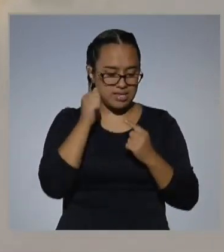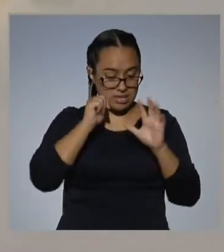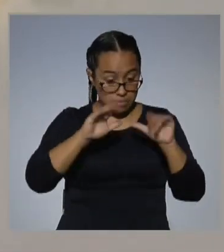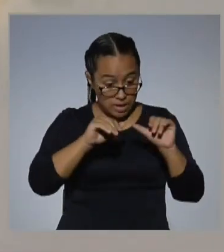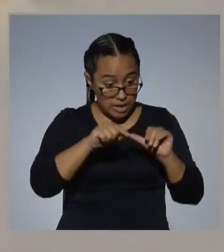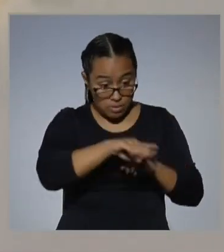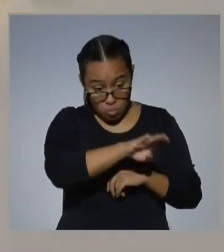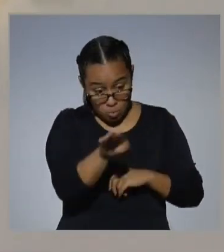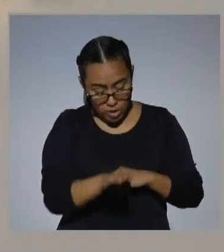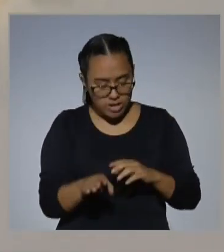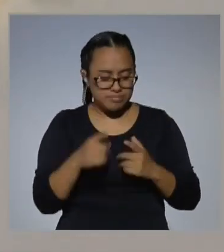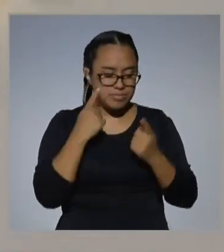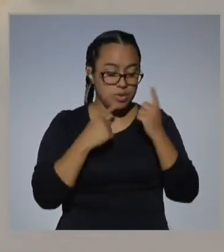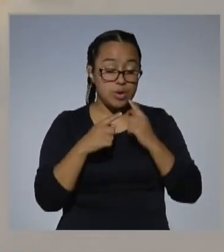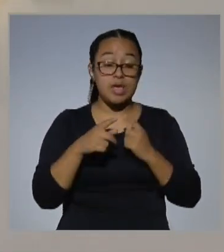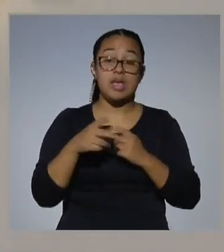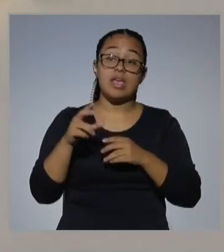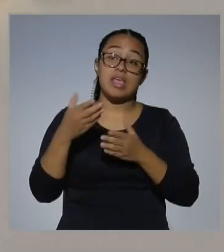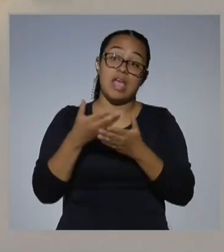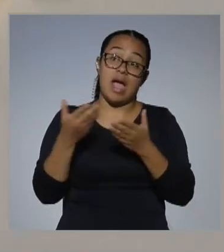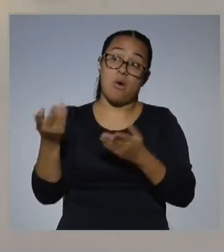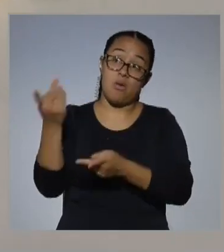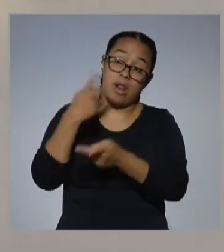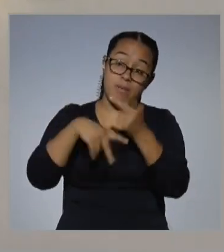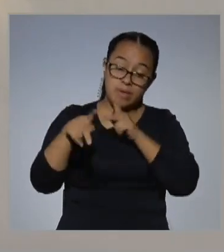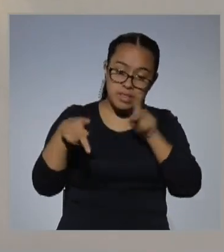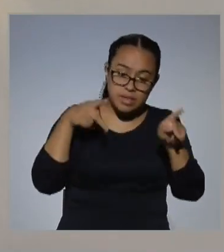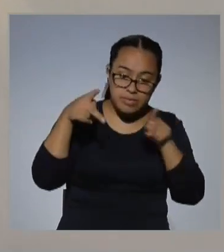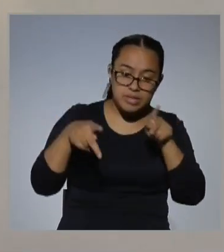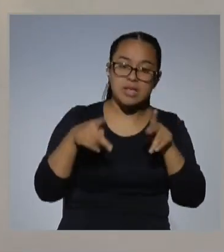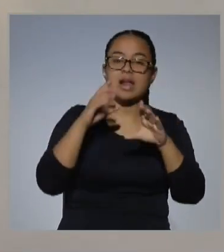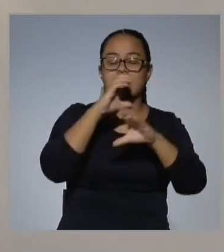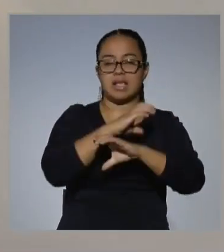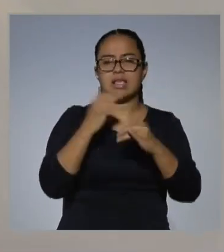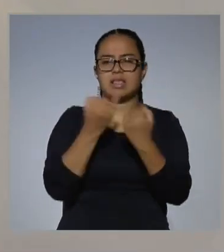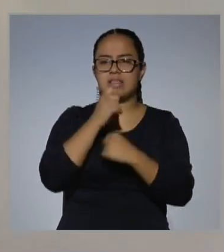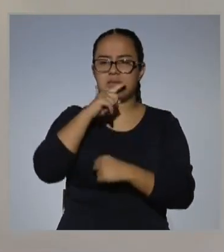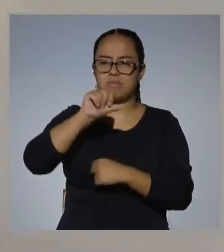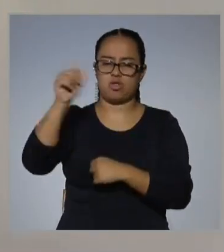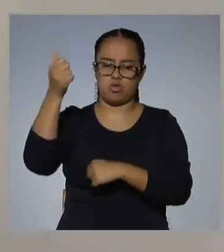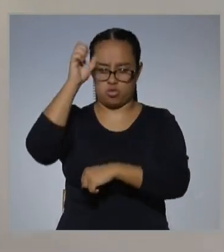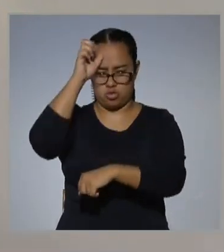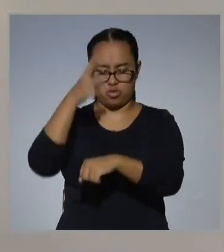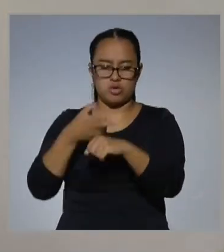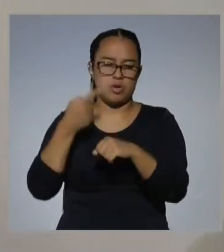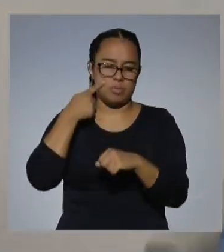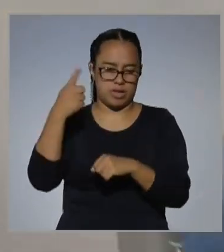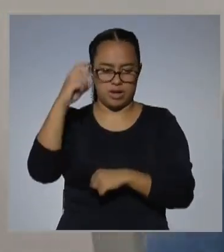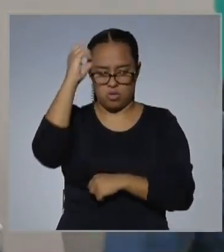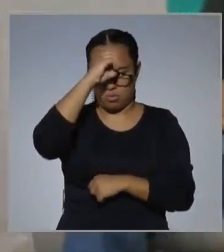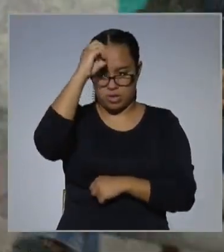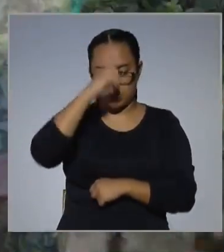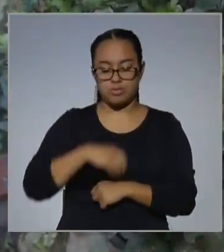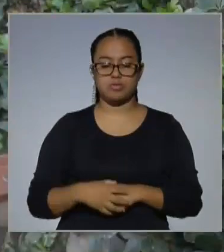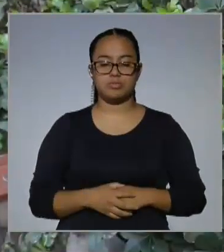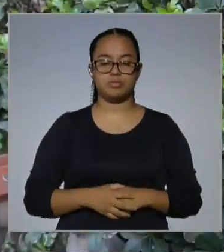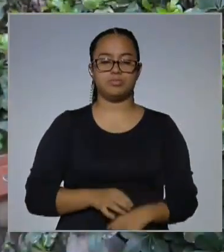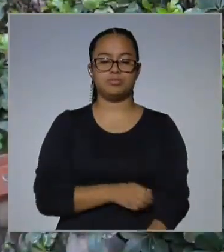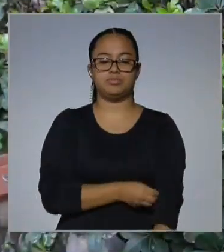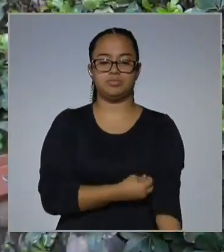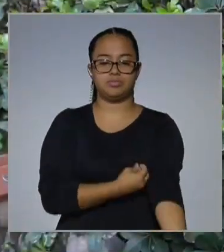despedimos, cantando los recibimos. Y así nos ven también en el extranjero. Aquí algunas opiniones.